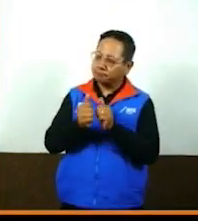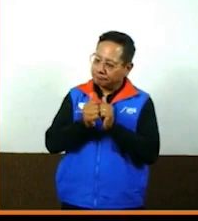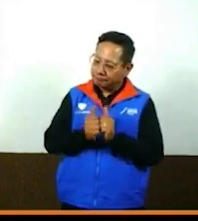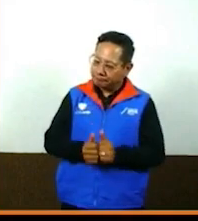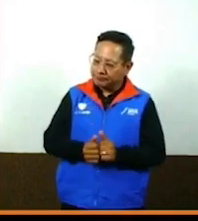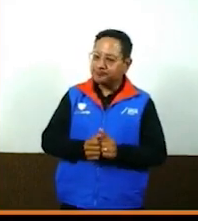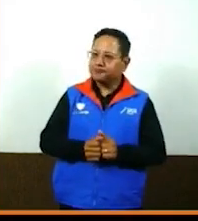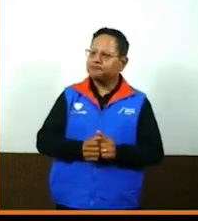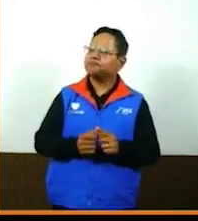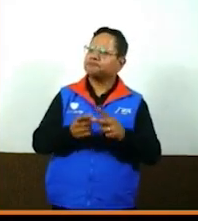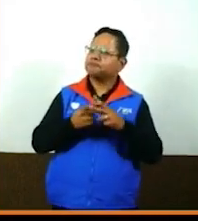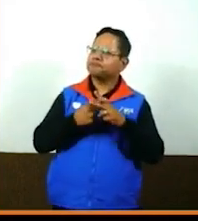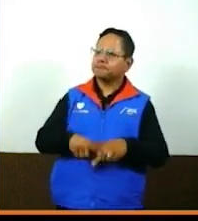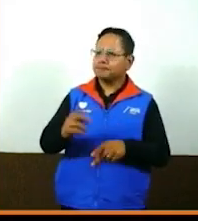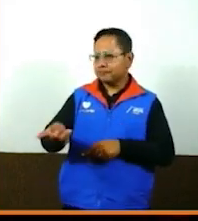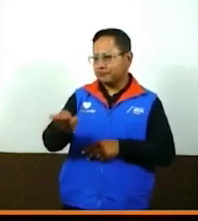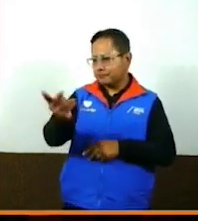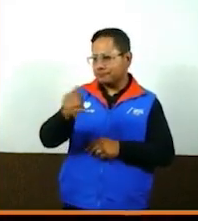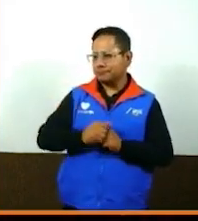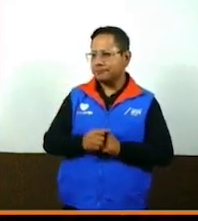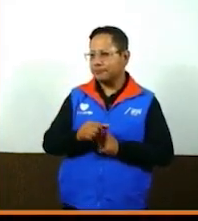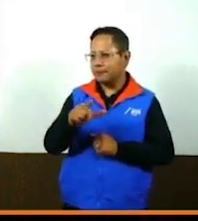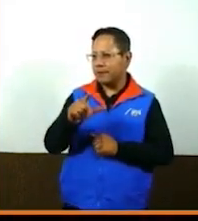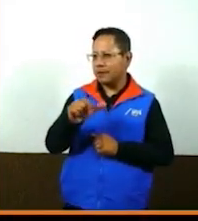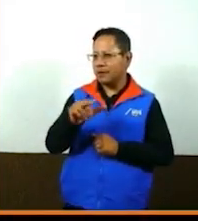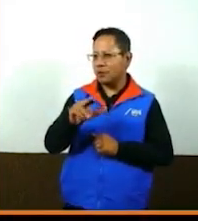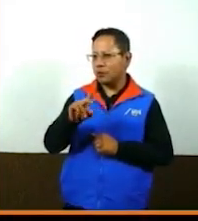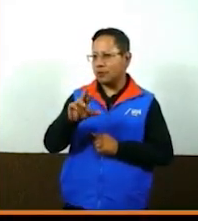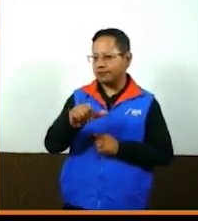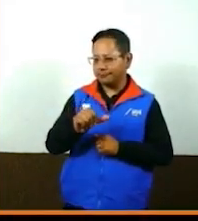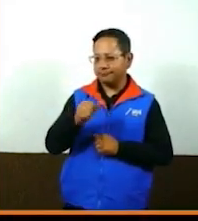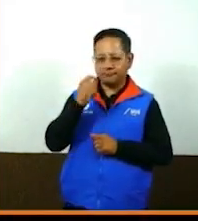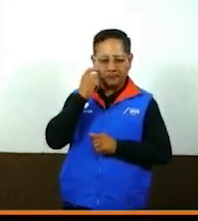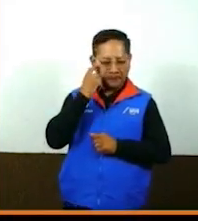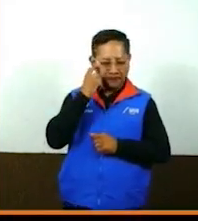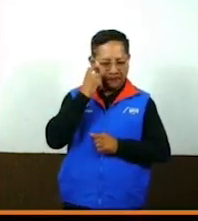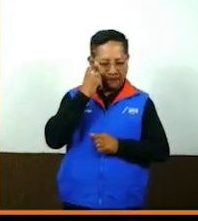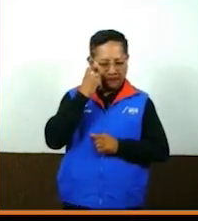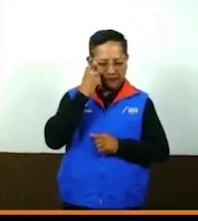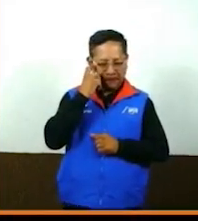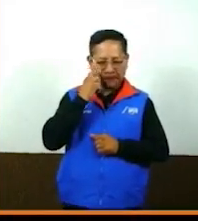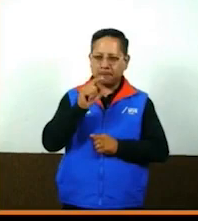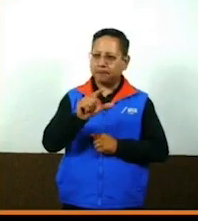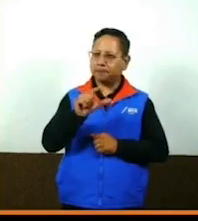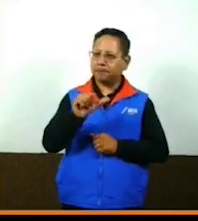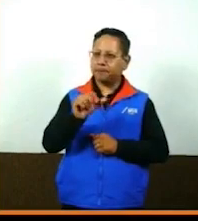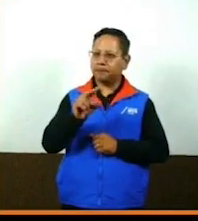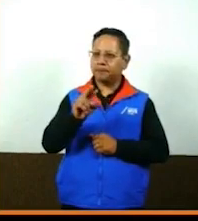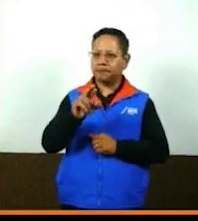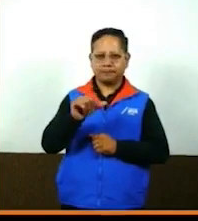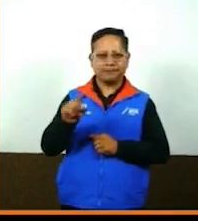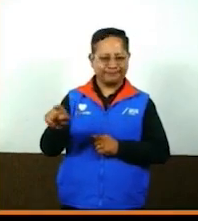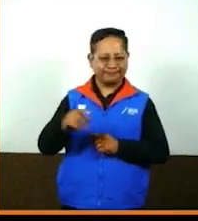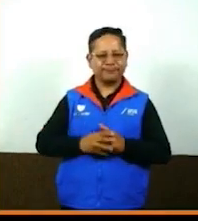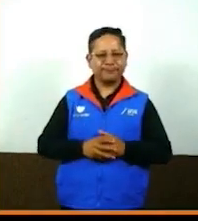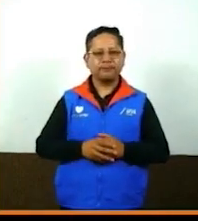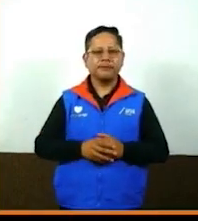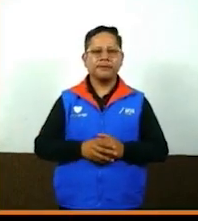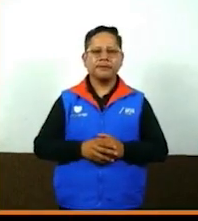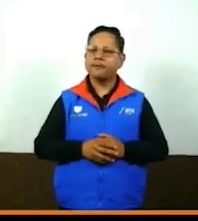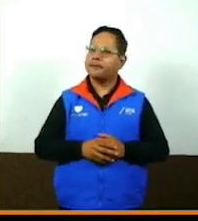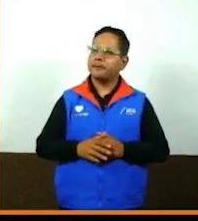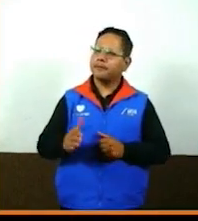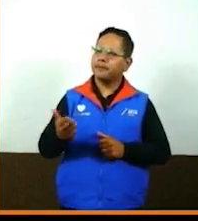Y bueno, pues vamos a empezar sin más con Laura, ¿no? Laura, pues nos gustaría que